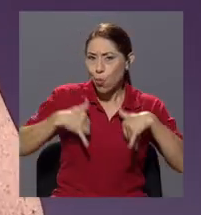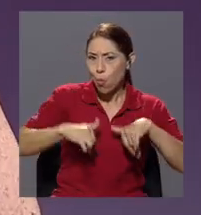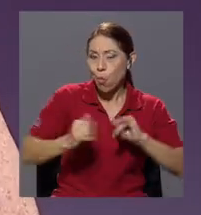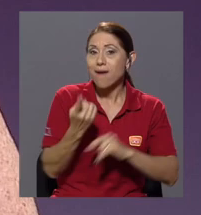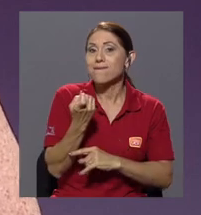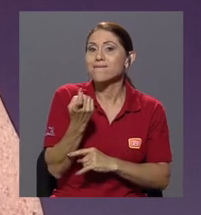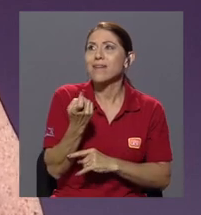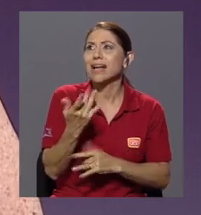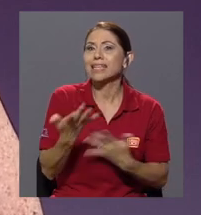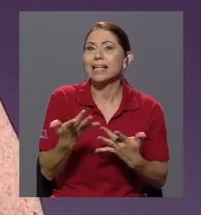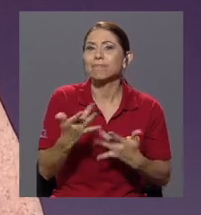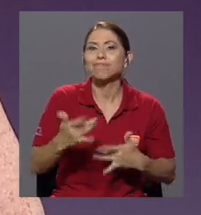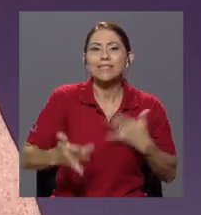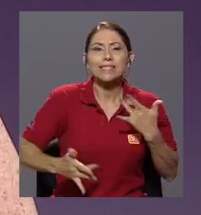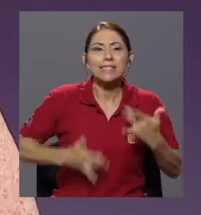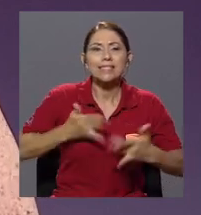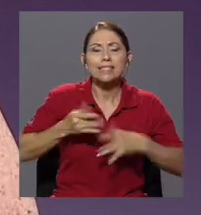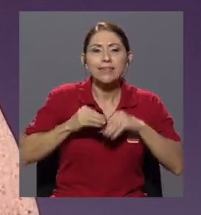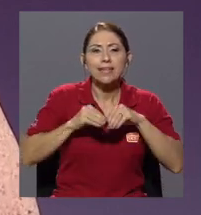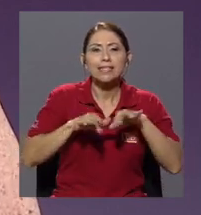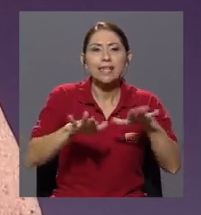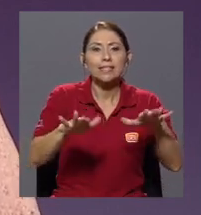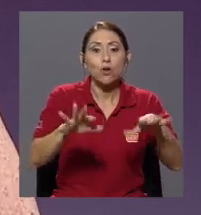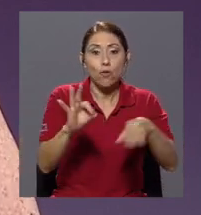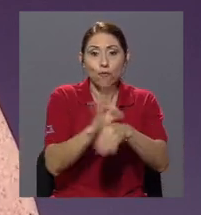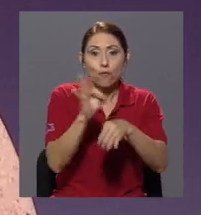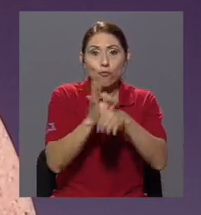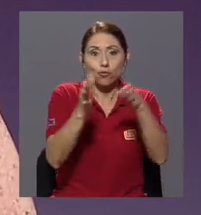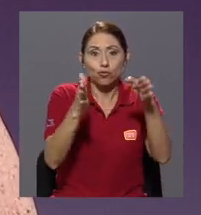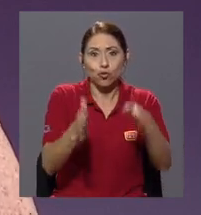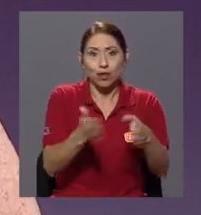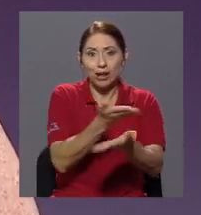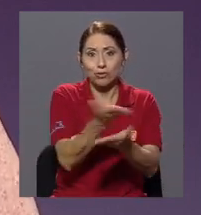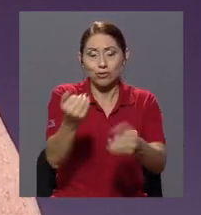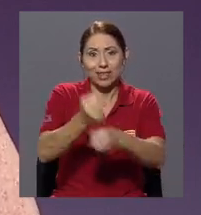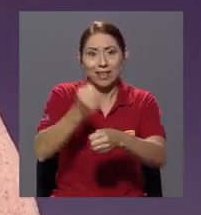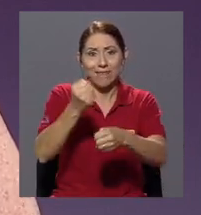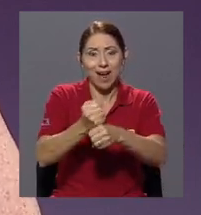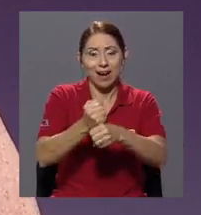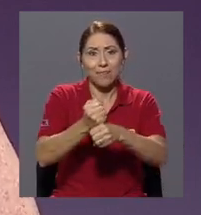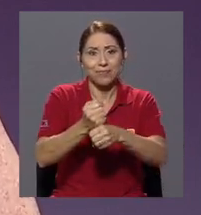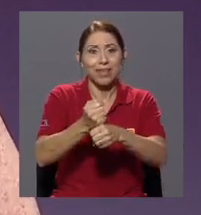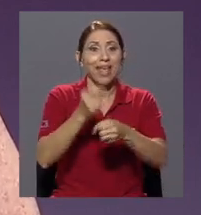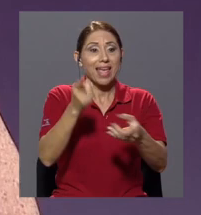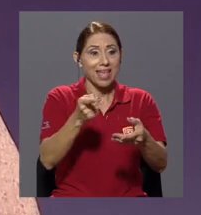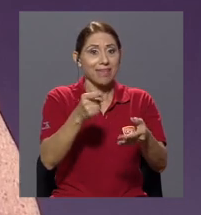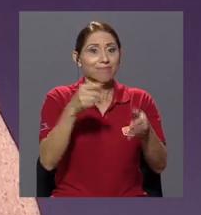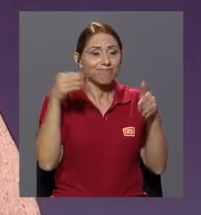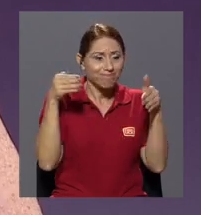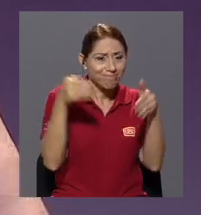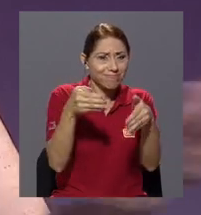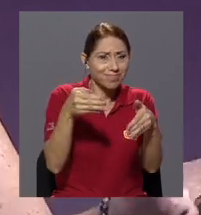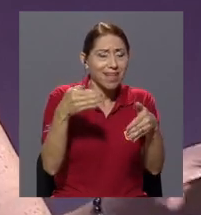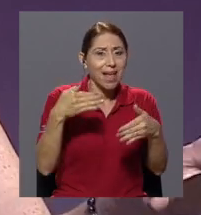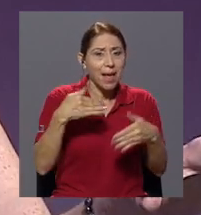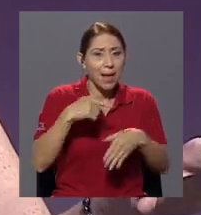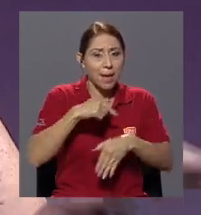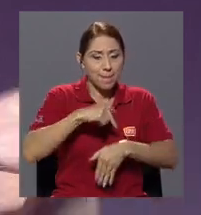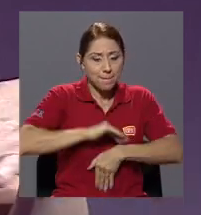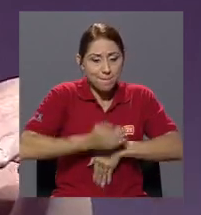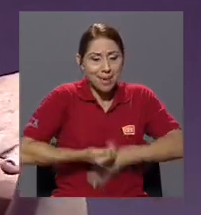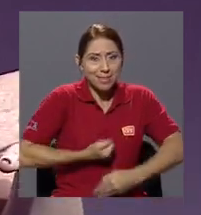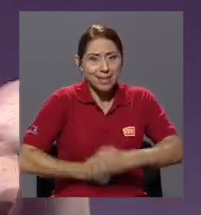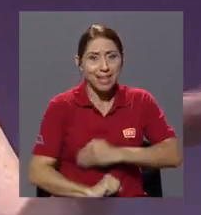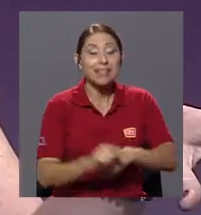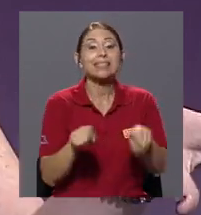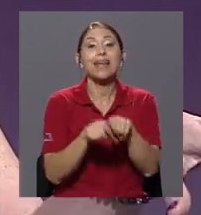todavía hace falta una sensibilización para el personal que trabaja en las maternidades y que trabaja también en el